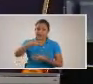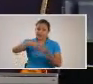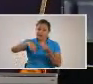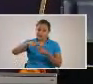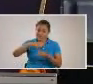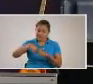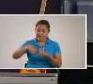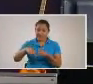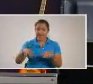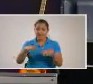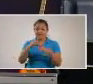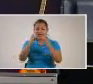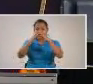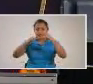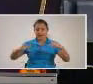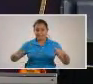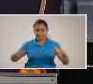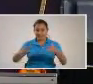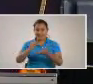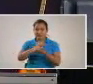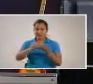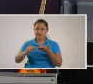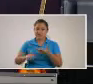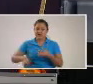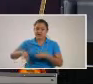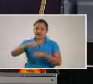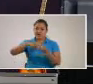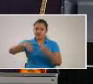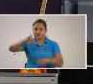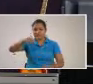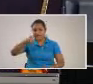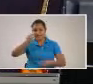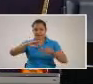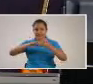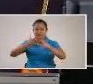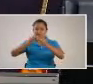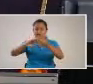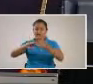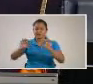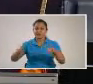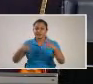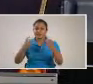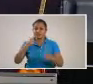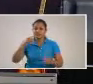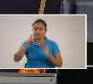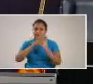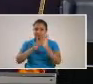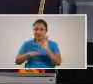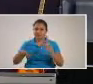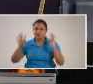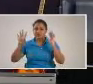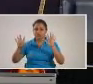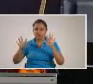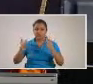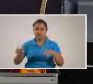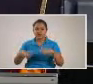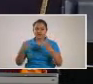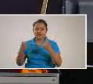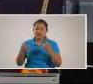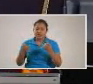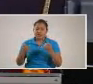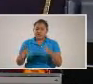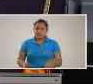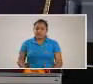santos, van a rodear Jerusalén. Y entonces dice el versículo 9, si usted lo tiene a mano, perdone que no se lo puse acá en